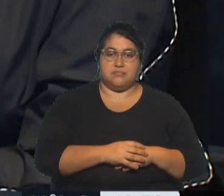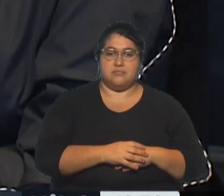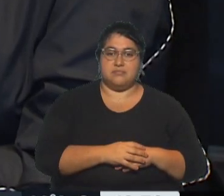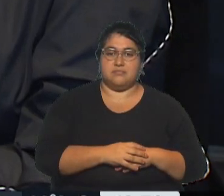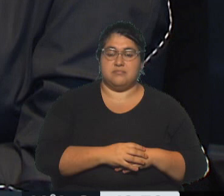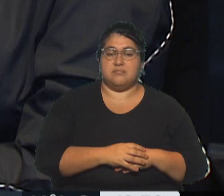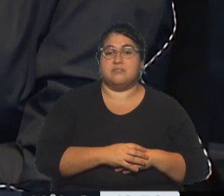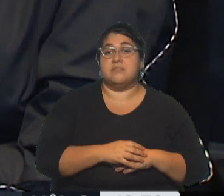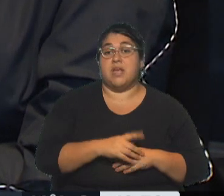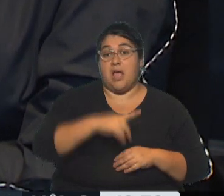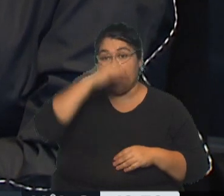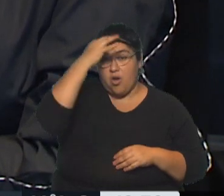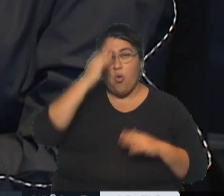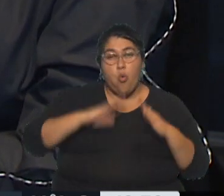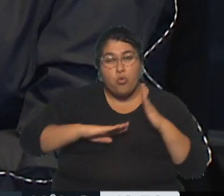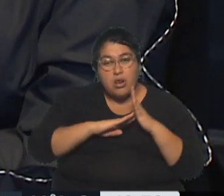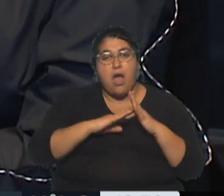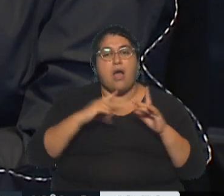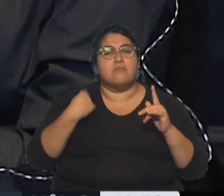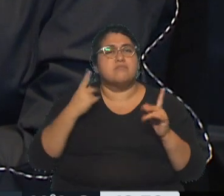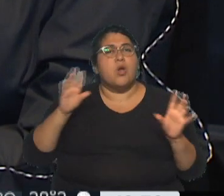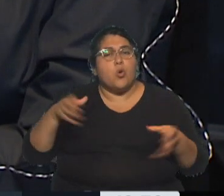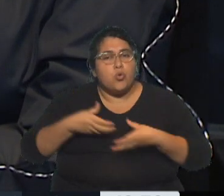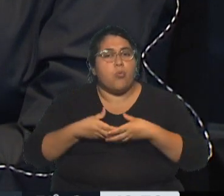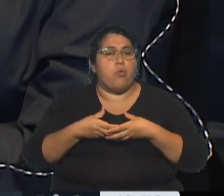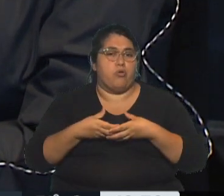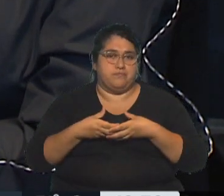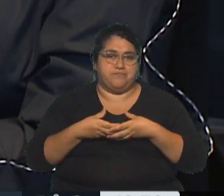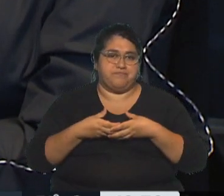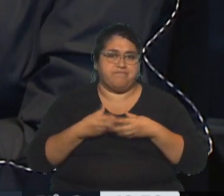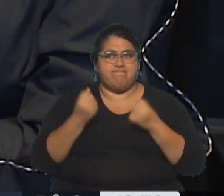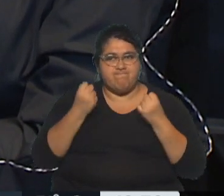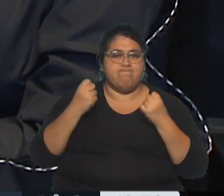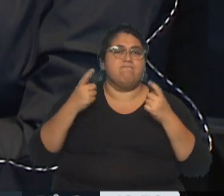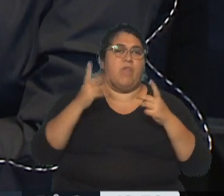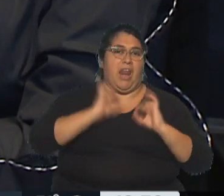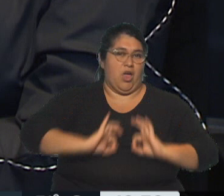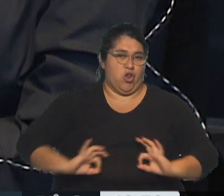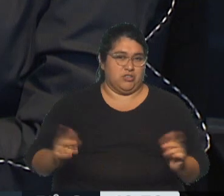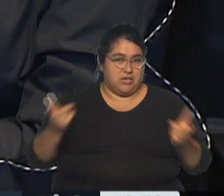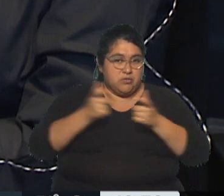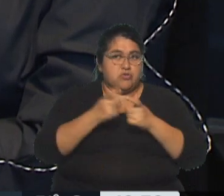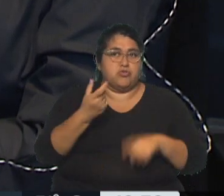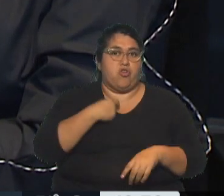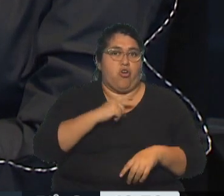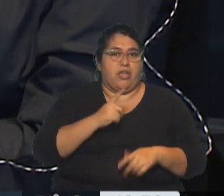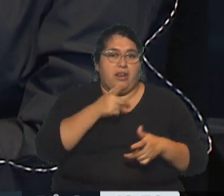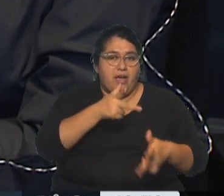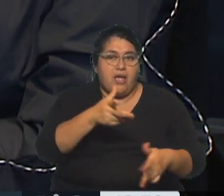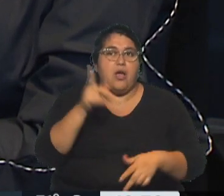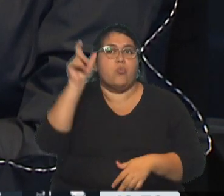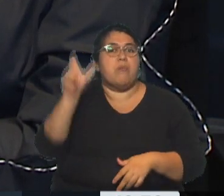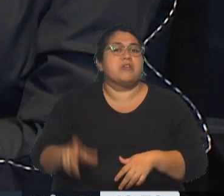El núcleo de la obra tiene que ver con un grupo de gente que se resiste en una reunión de consorcio a admitir a una persona